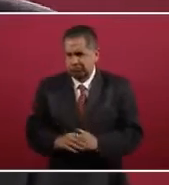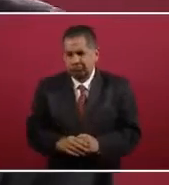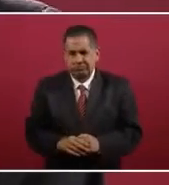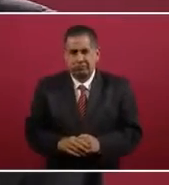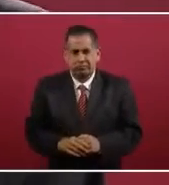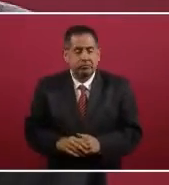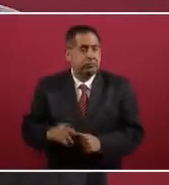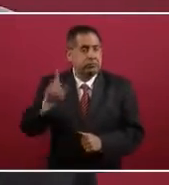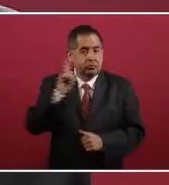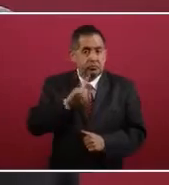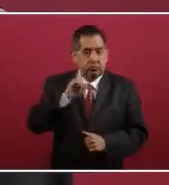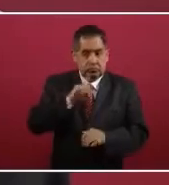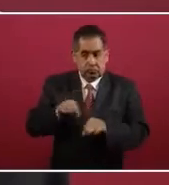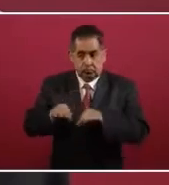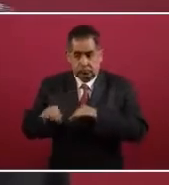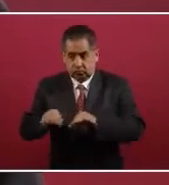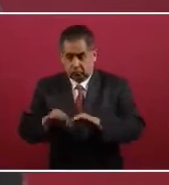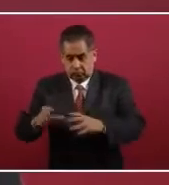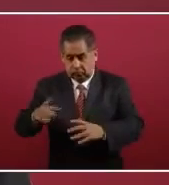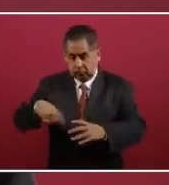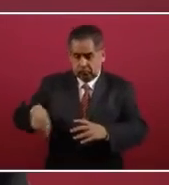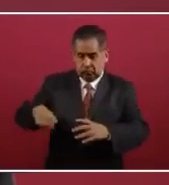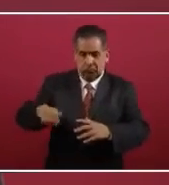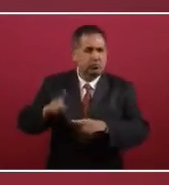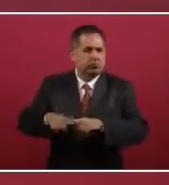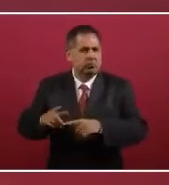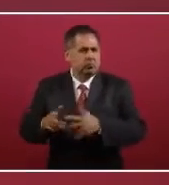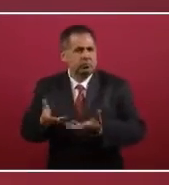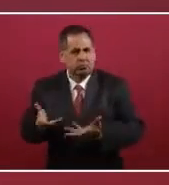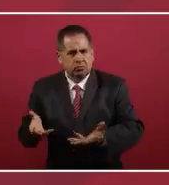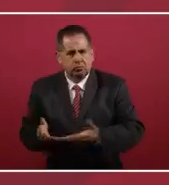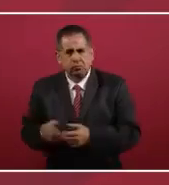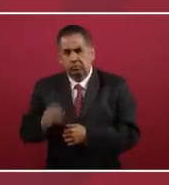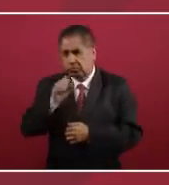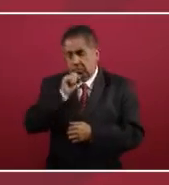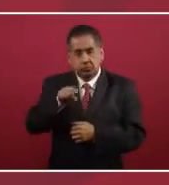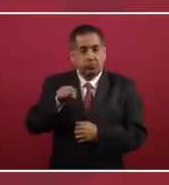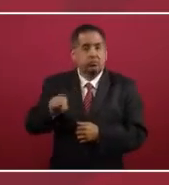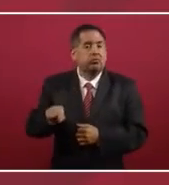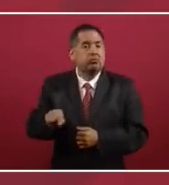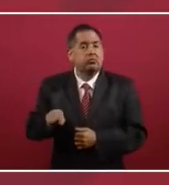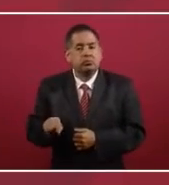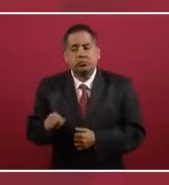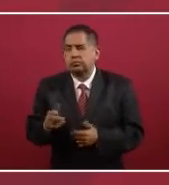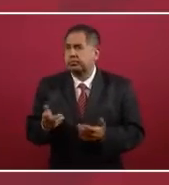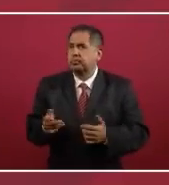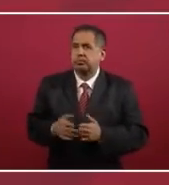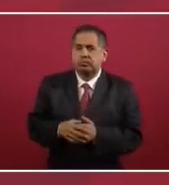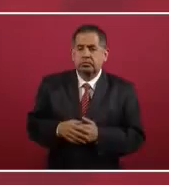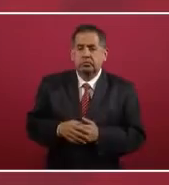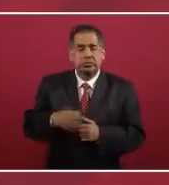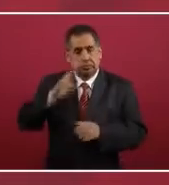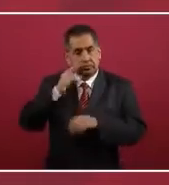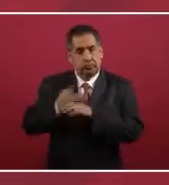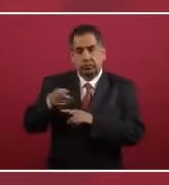Las mujeres trabajan y, entre otras cosas, tienen como tarea